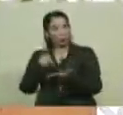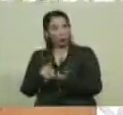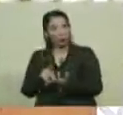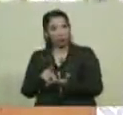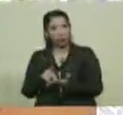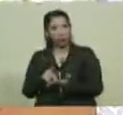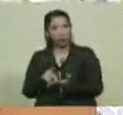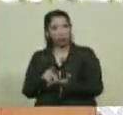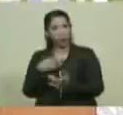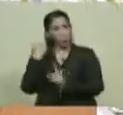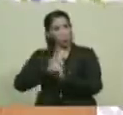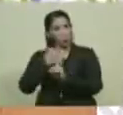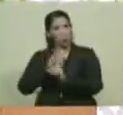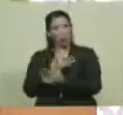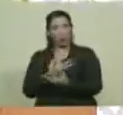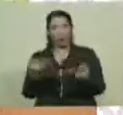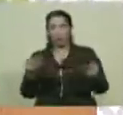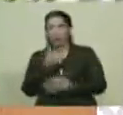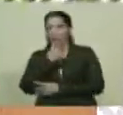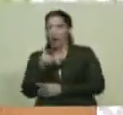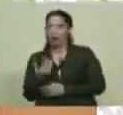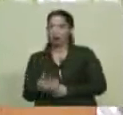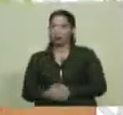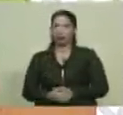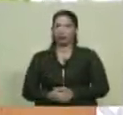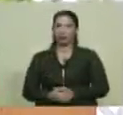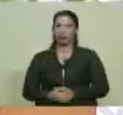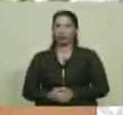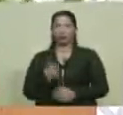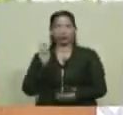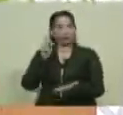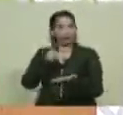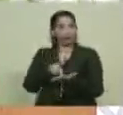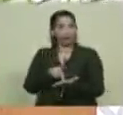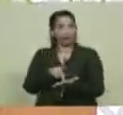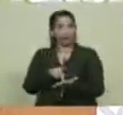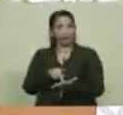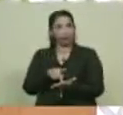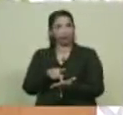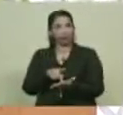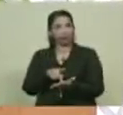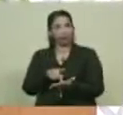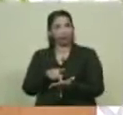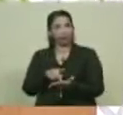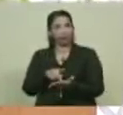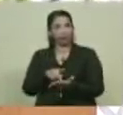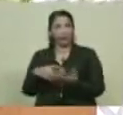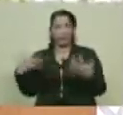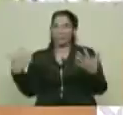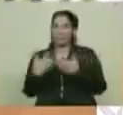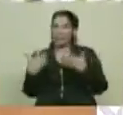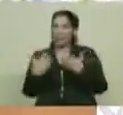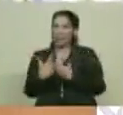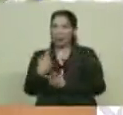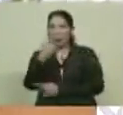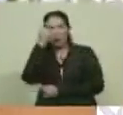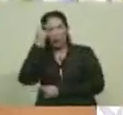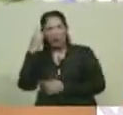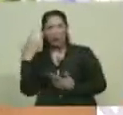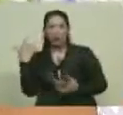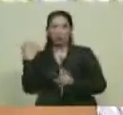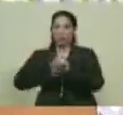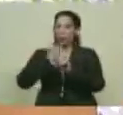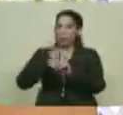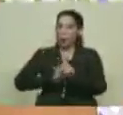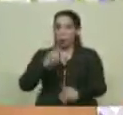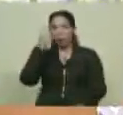luchas sencillas. Nosotros no venimos de peleas de un día y de combates de un día.